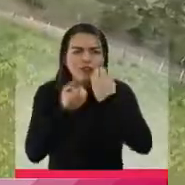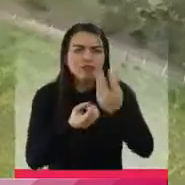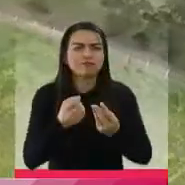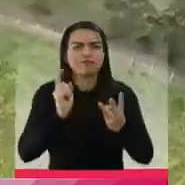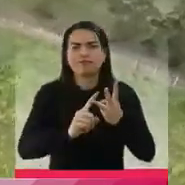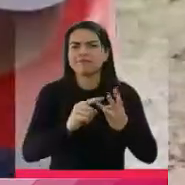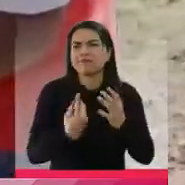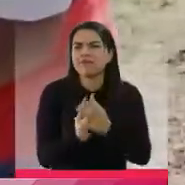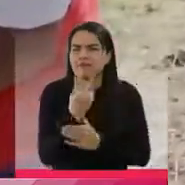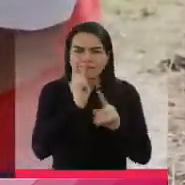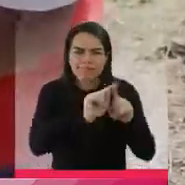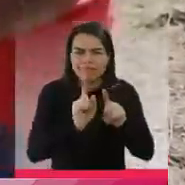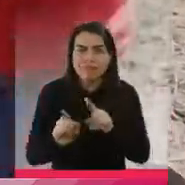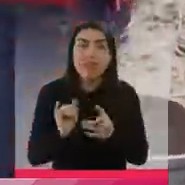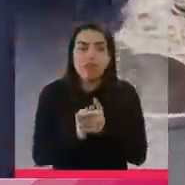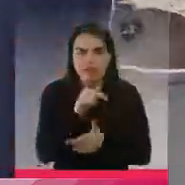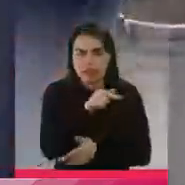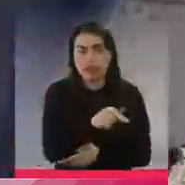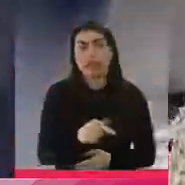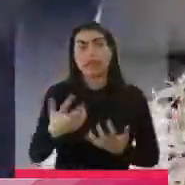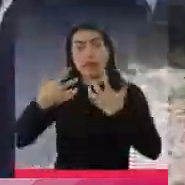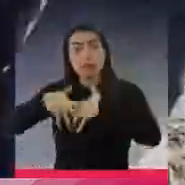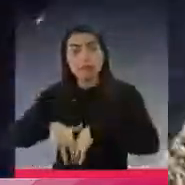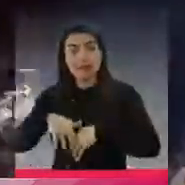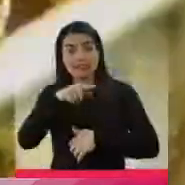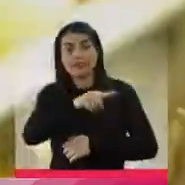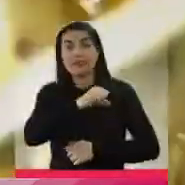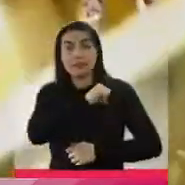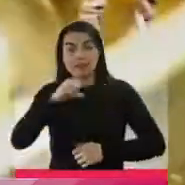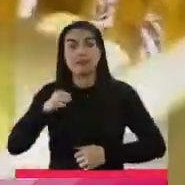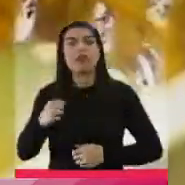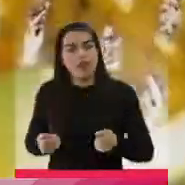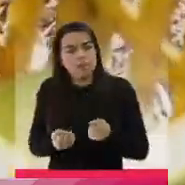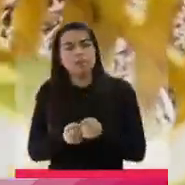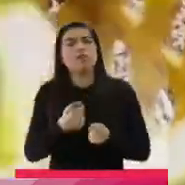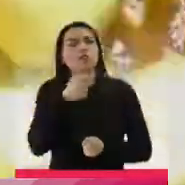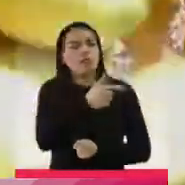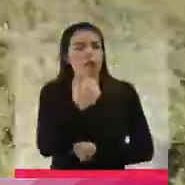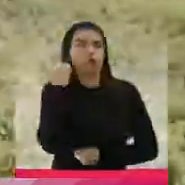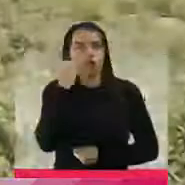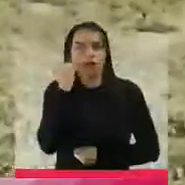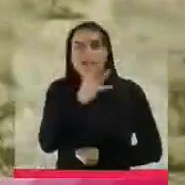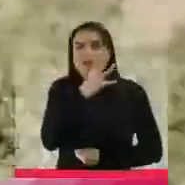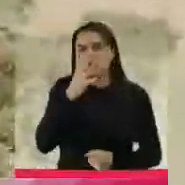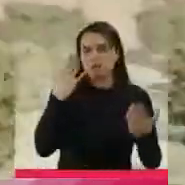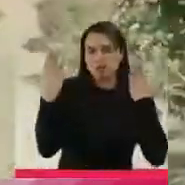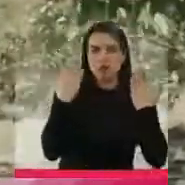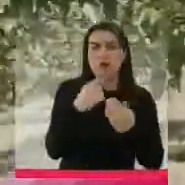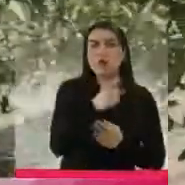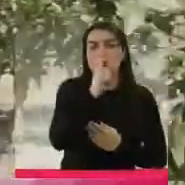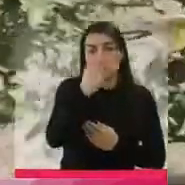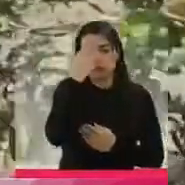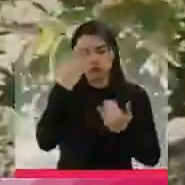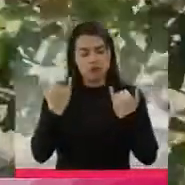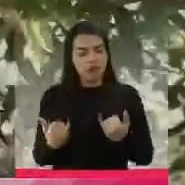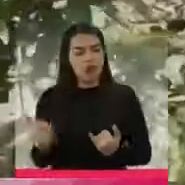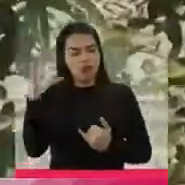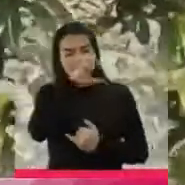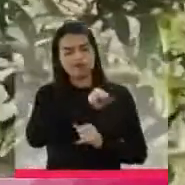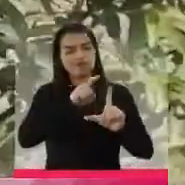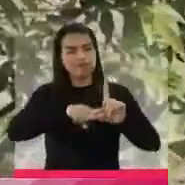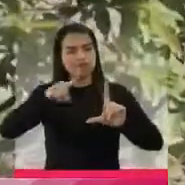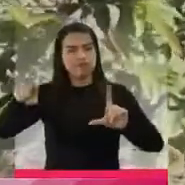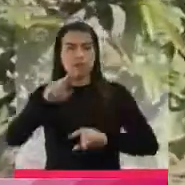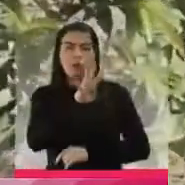de la empresa privada, que destaca el apoyo a la mujer rural, porque según cifras oficiales en la actualidad, el 44% de los